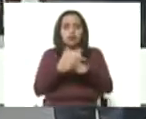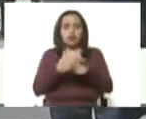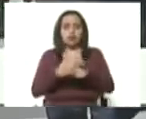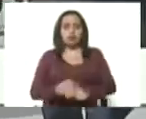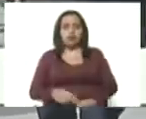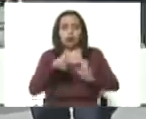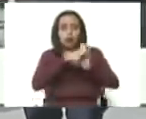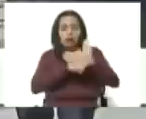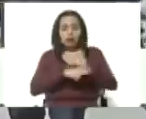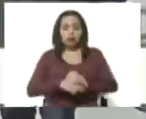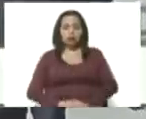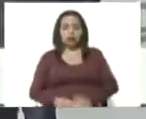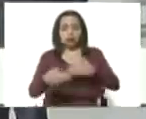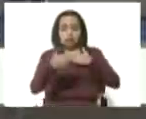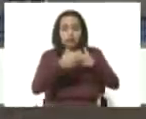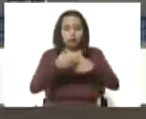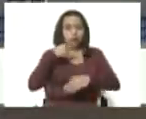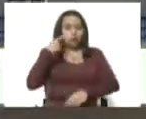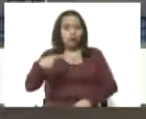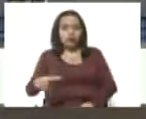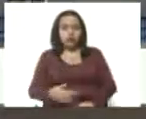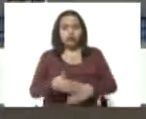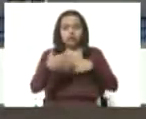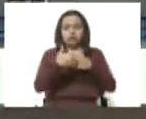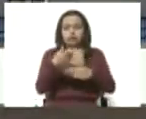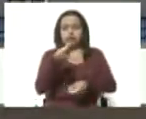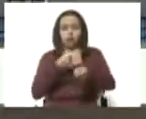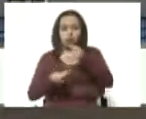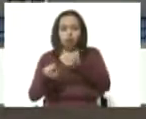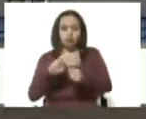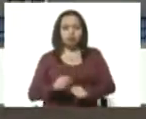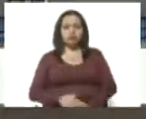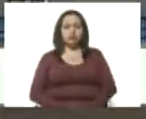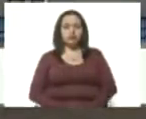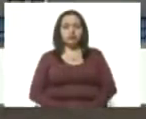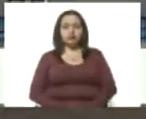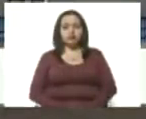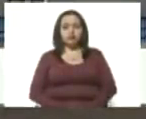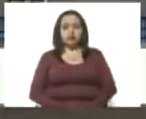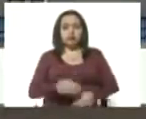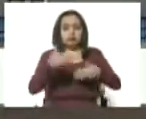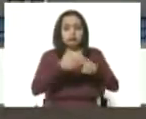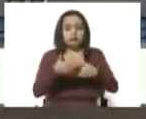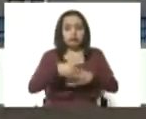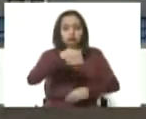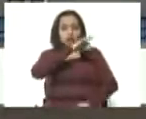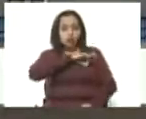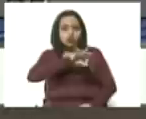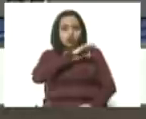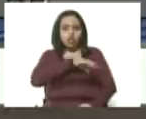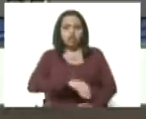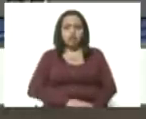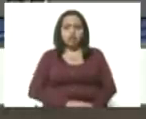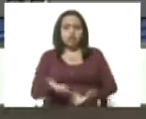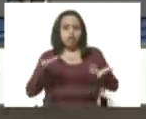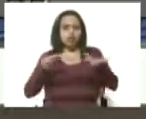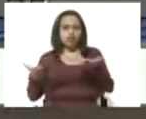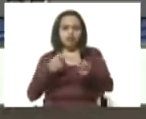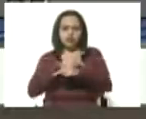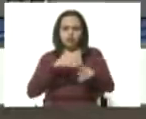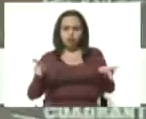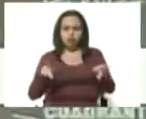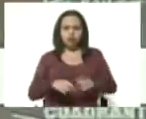amenazas políticas, amenazas económicas, amenazas sociales de los servicios